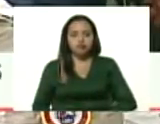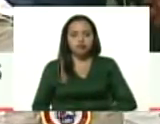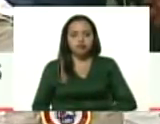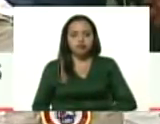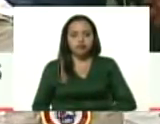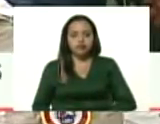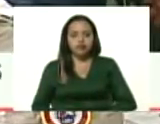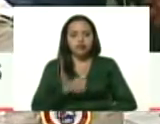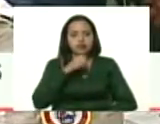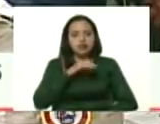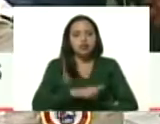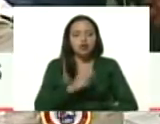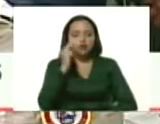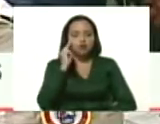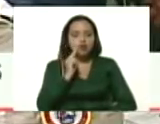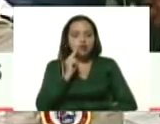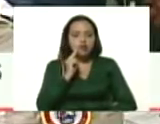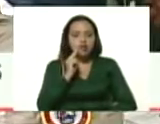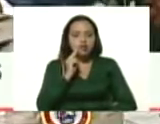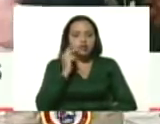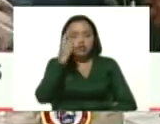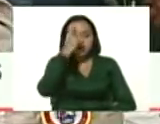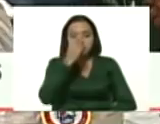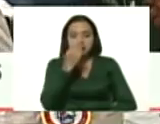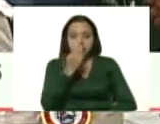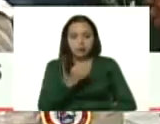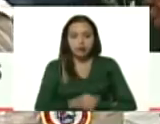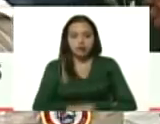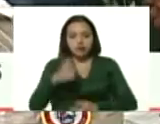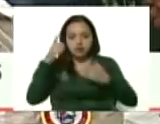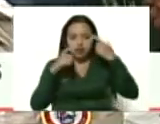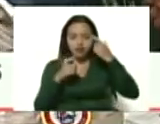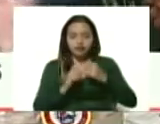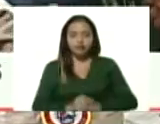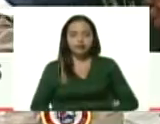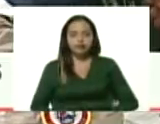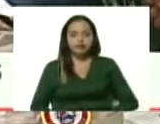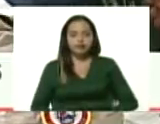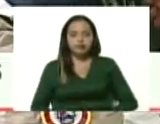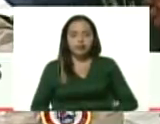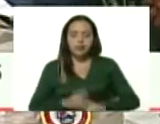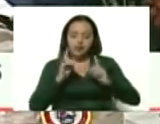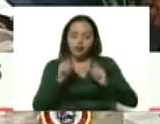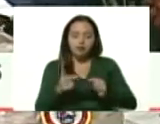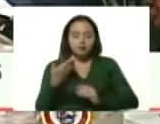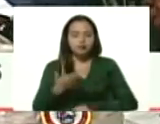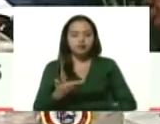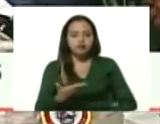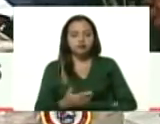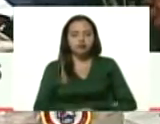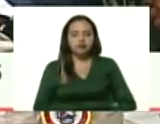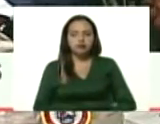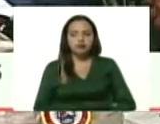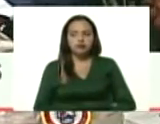legado de Bolívar, Zamora y Hugo Chávez. Bueno, mi comandante, también desde el punto de vista nosotros